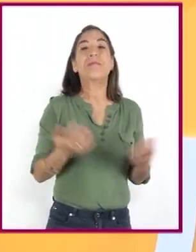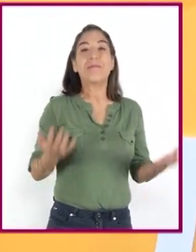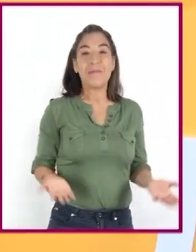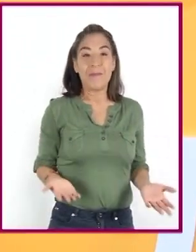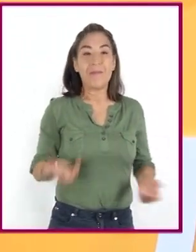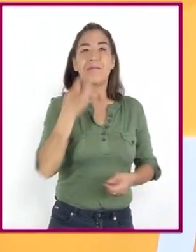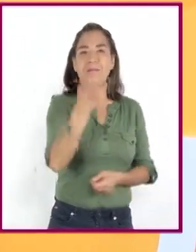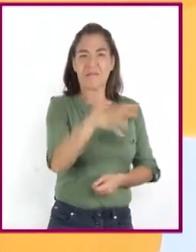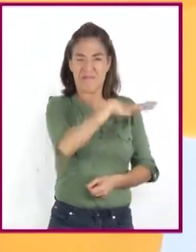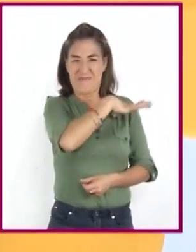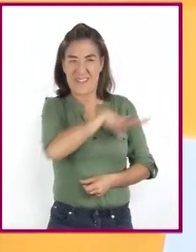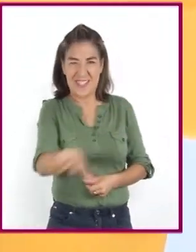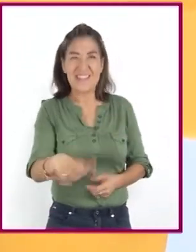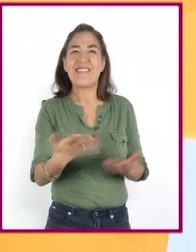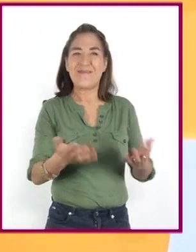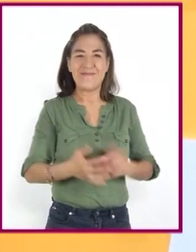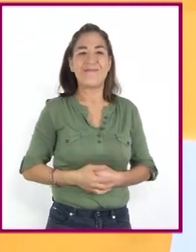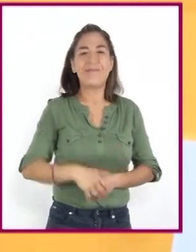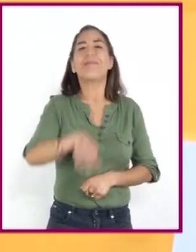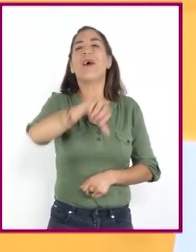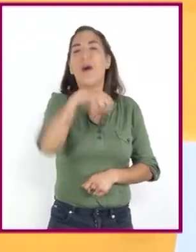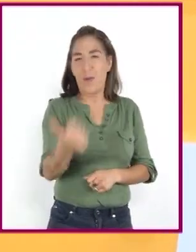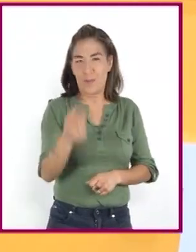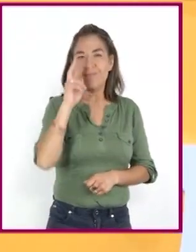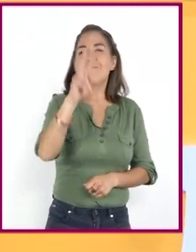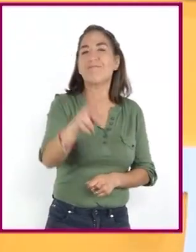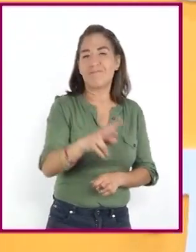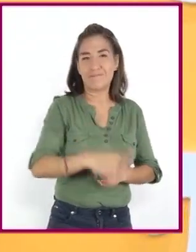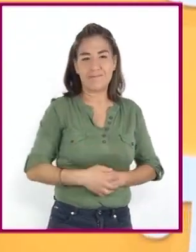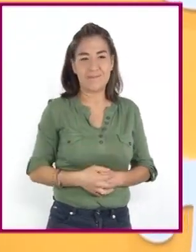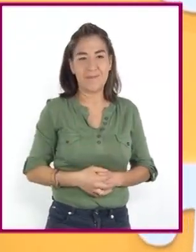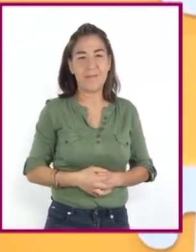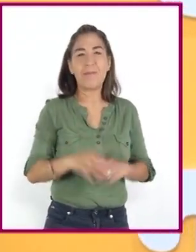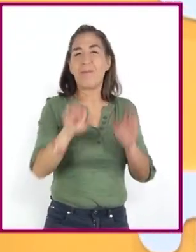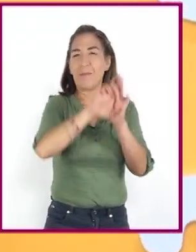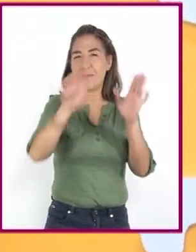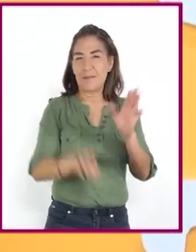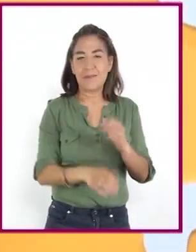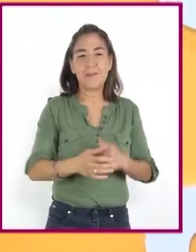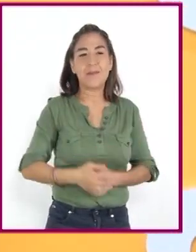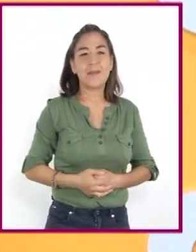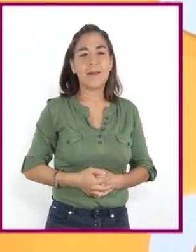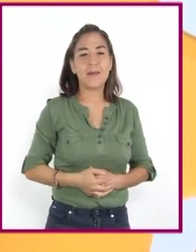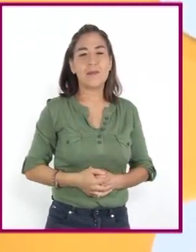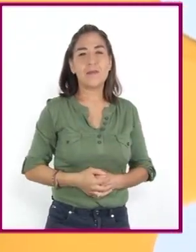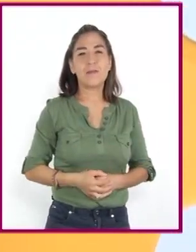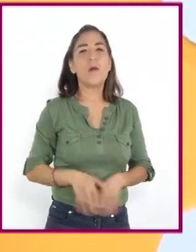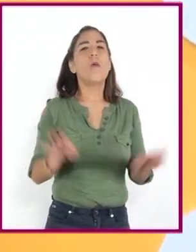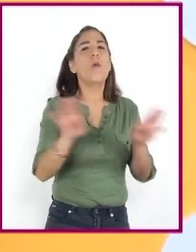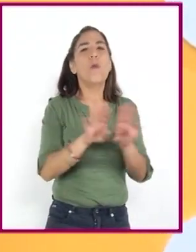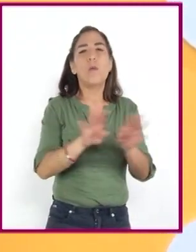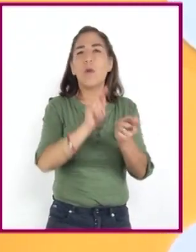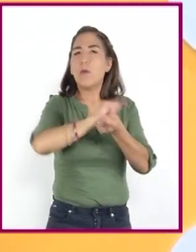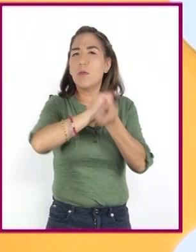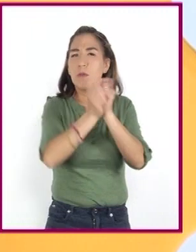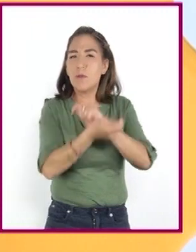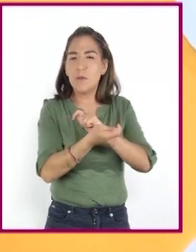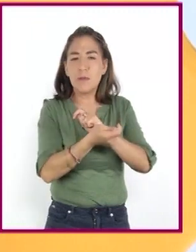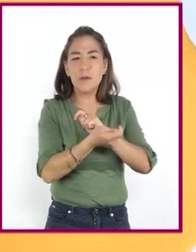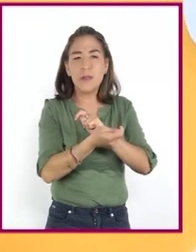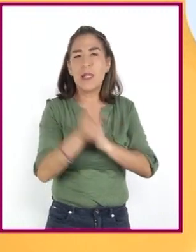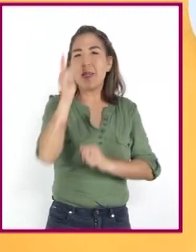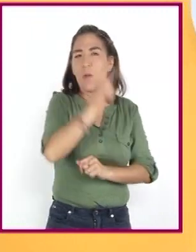Eso es increíble, maestra. Ahora veamos otro enunciado, ¿no? ¿Cómo se traduce al lenguaje algebraico